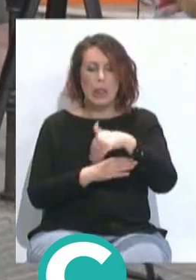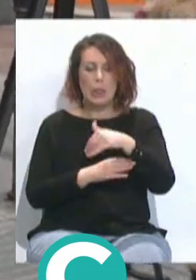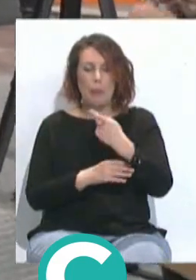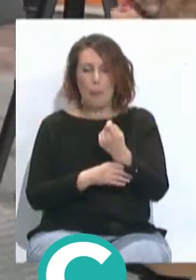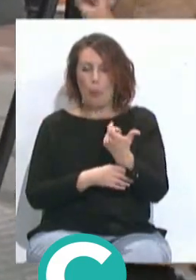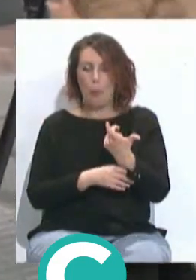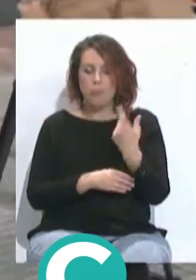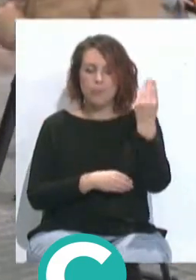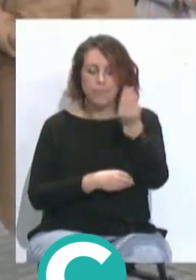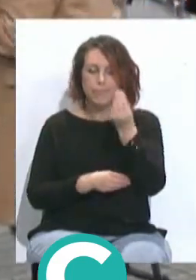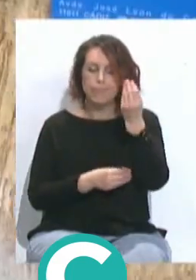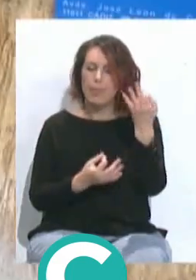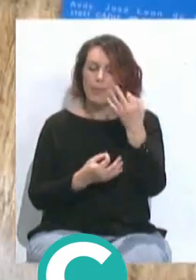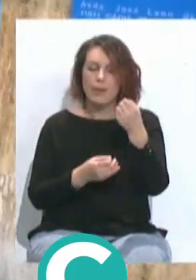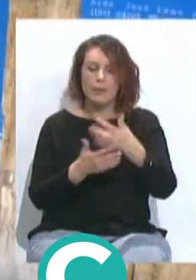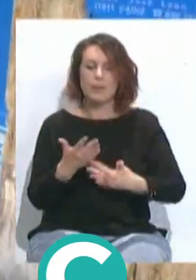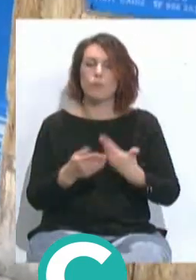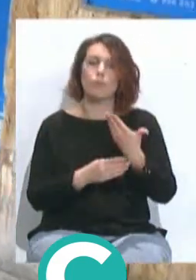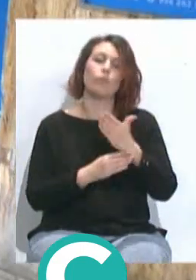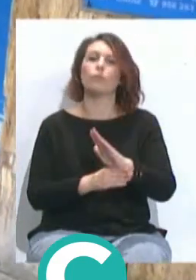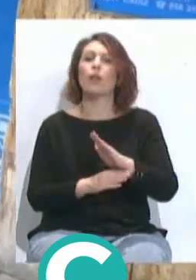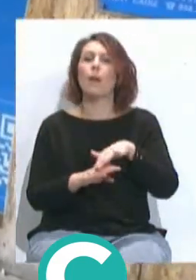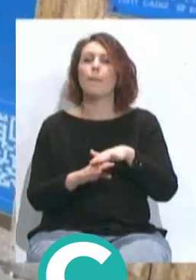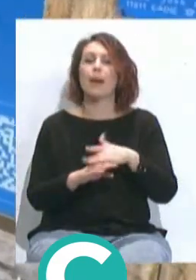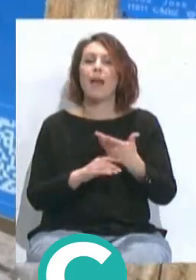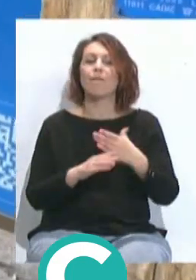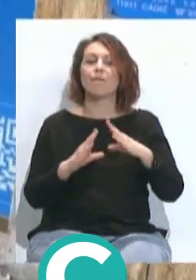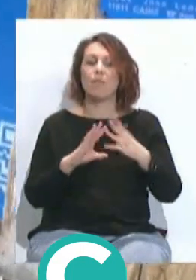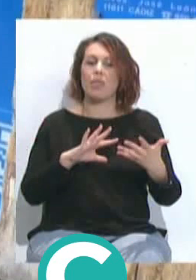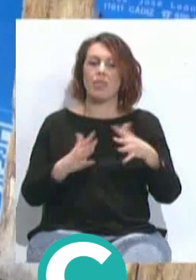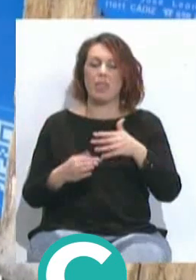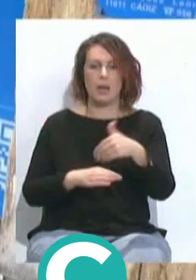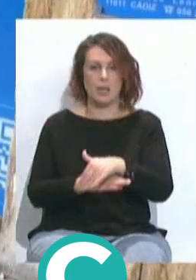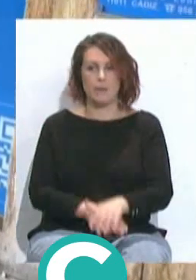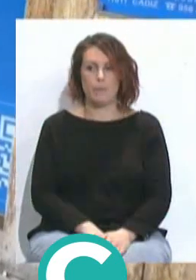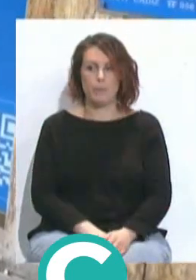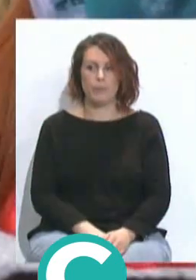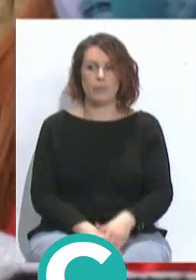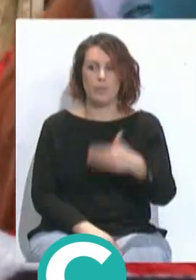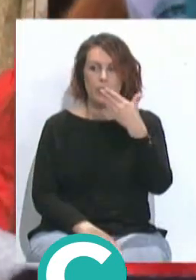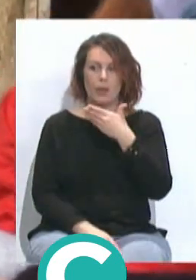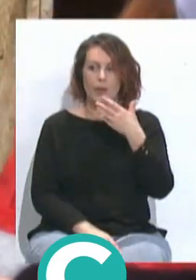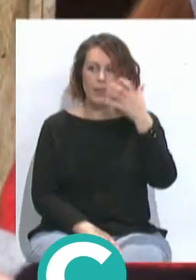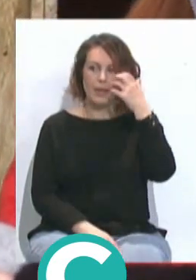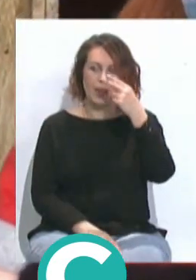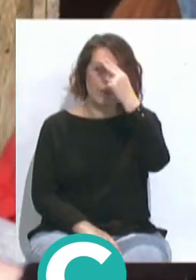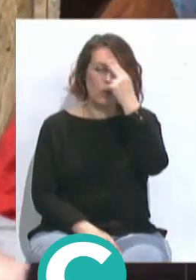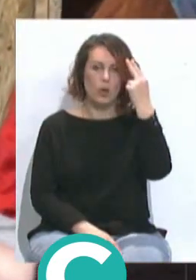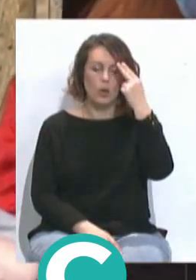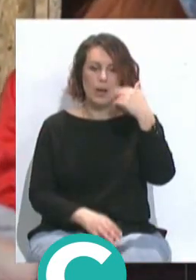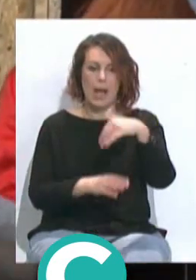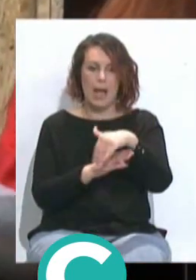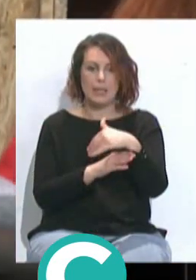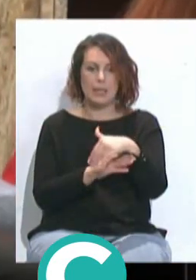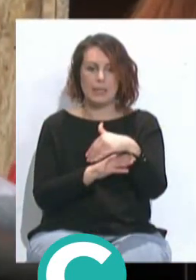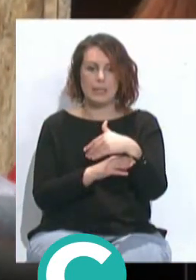que les llevó a plantear una lista de propuestas para feminizar el diario con el colegio Reyes Católicos con todas las calles